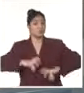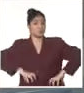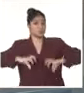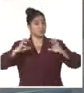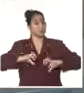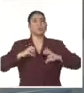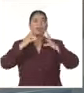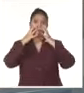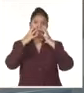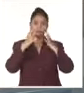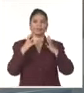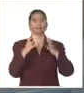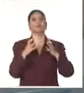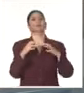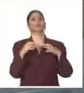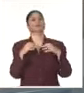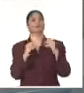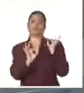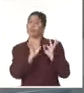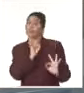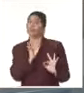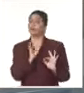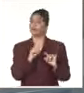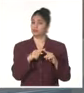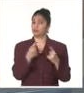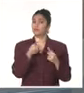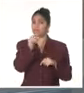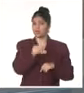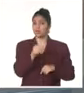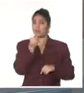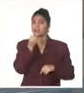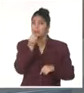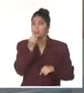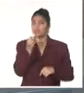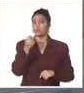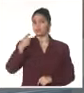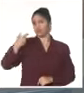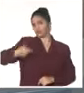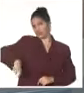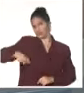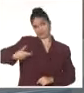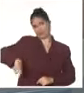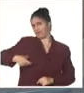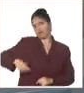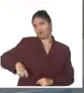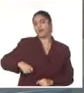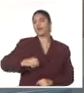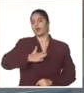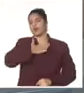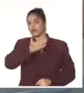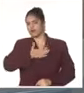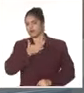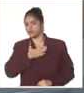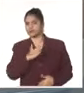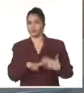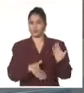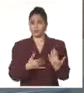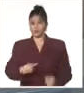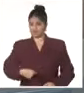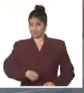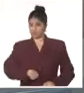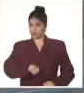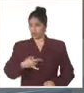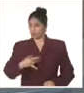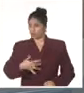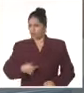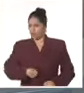reitero. Las diarreas, los cuadros digestivos, los cuadros gripales que se puedan presentar en este sentido.